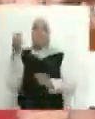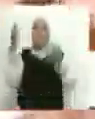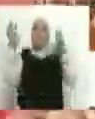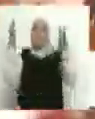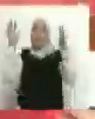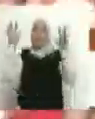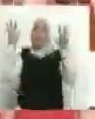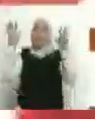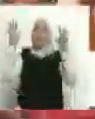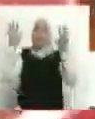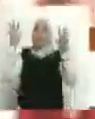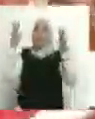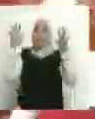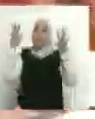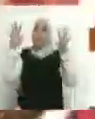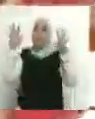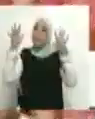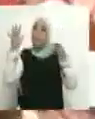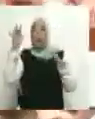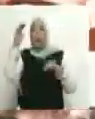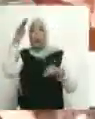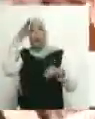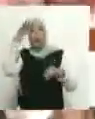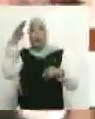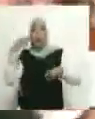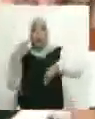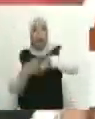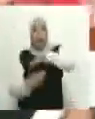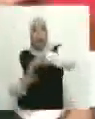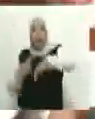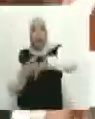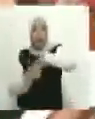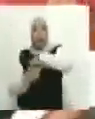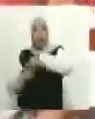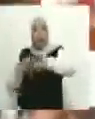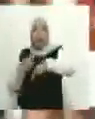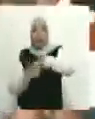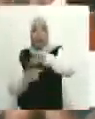arriba. ¡Saludo solidario!